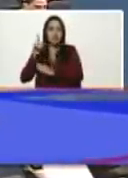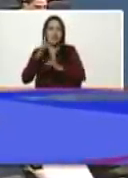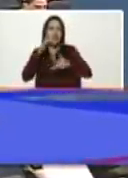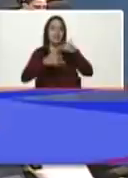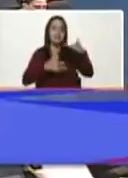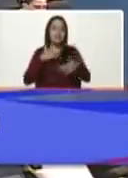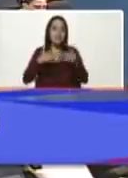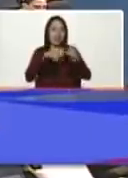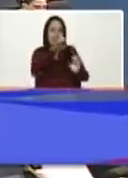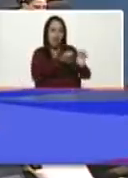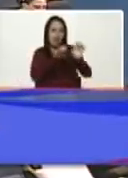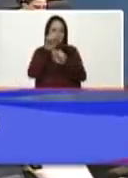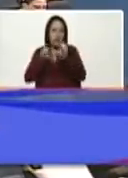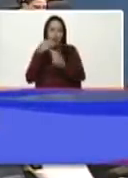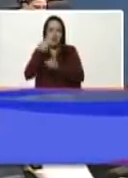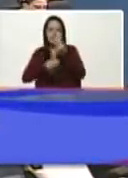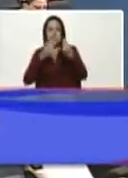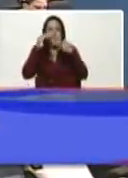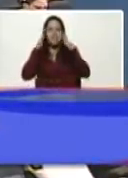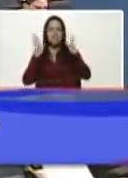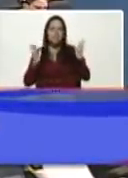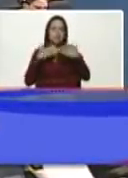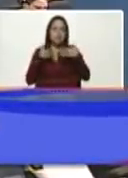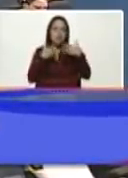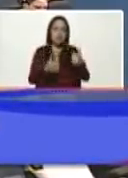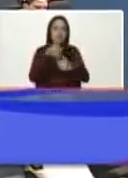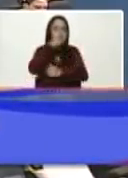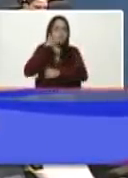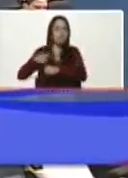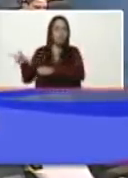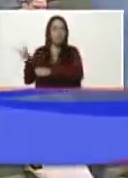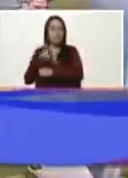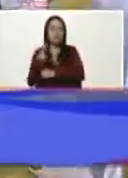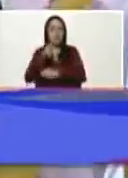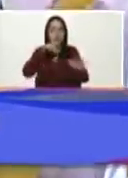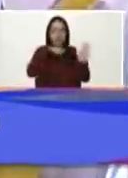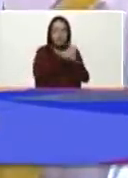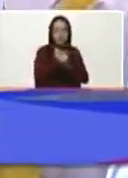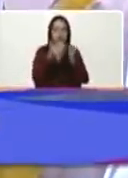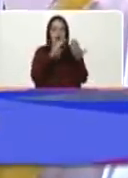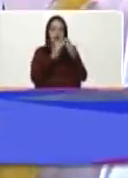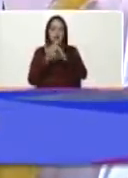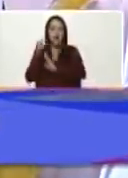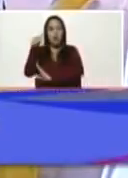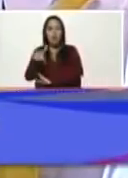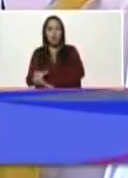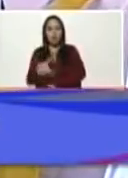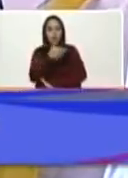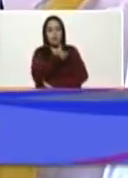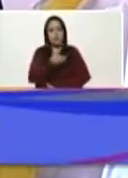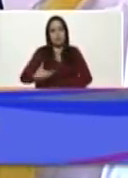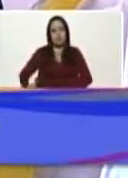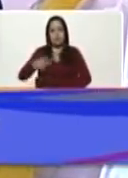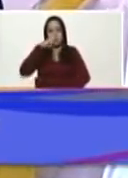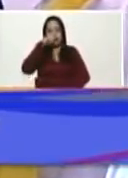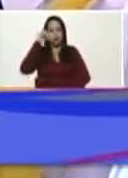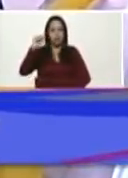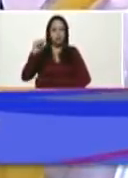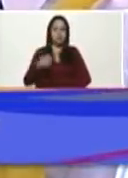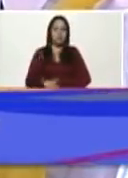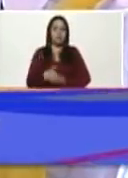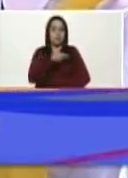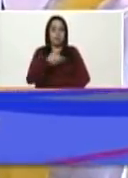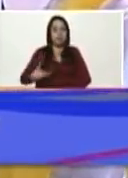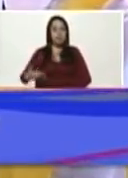brindando atención de salud a la población venezolana desde las comunidades. Hoy el jefe de Estado venezolano, el